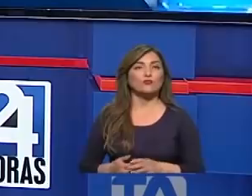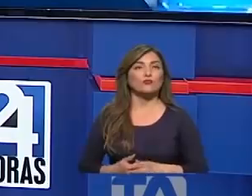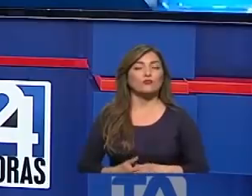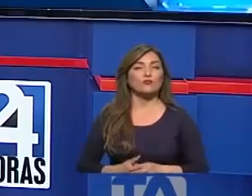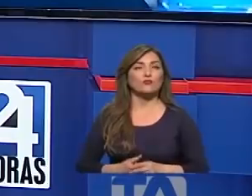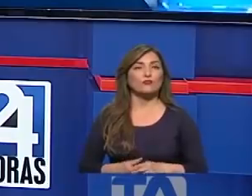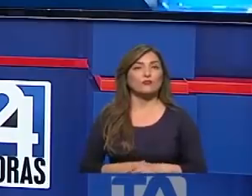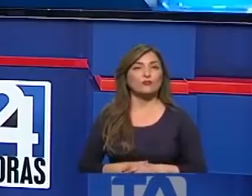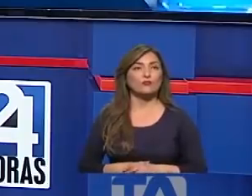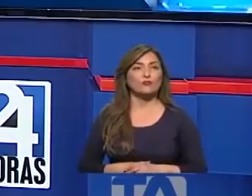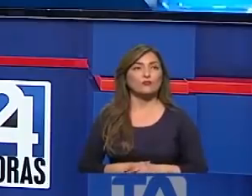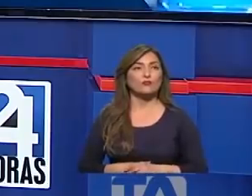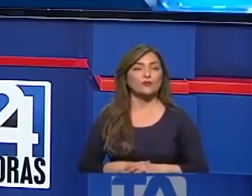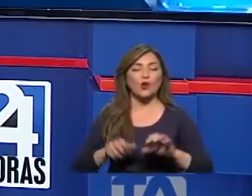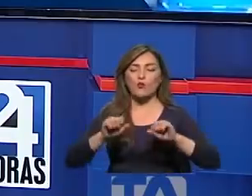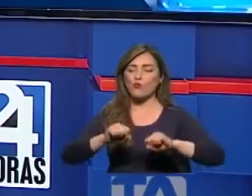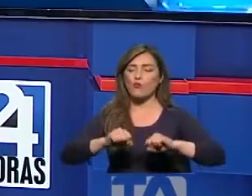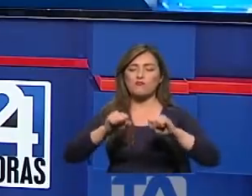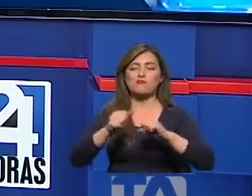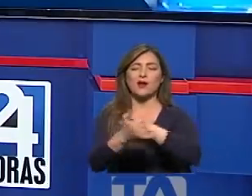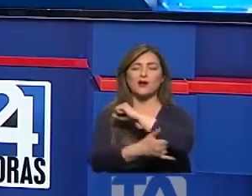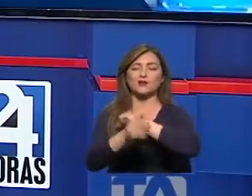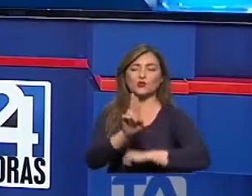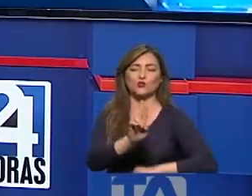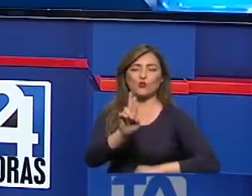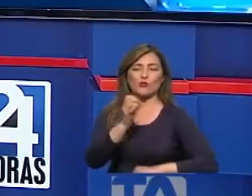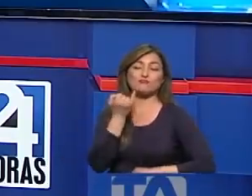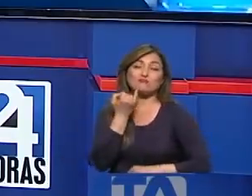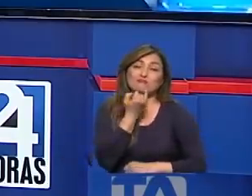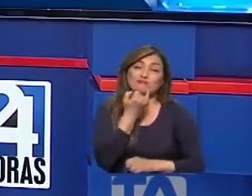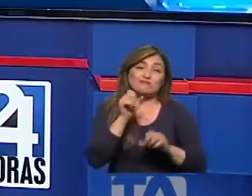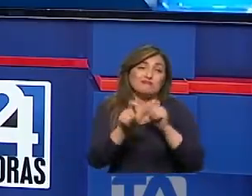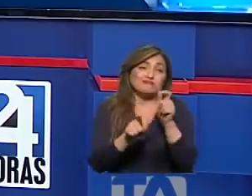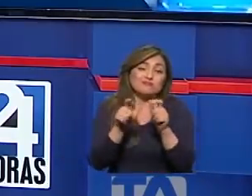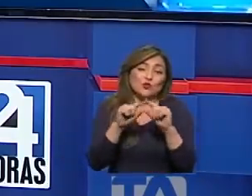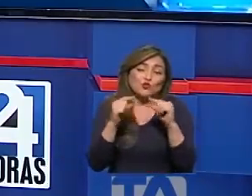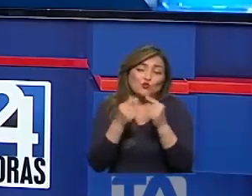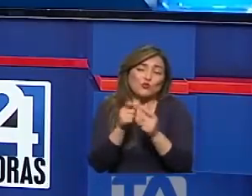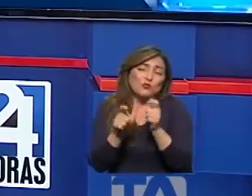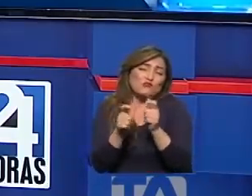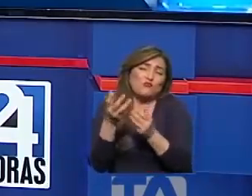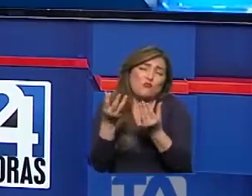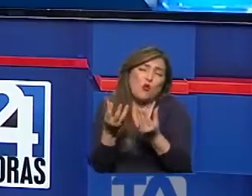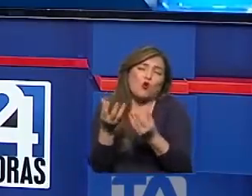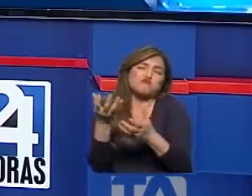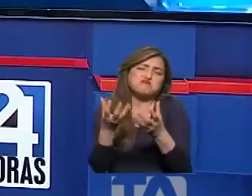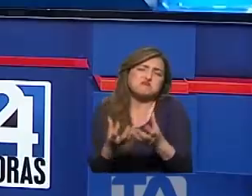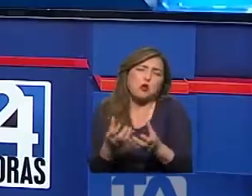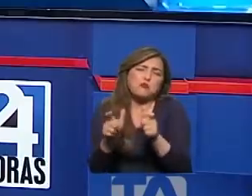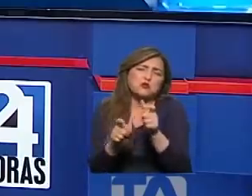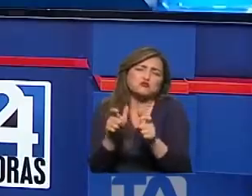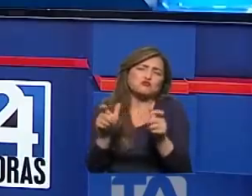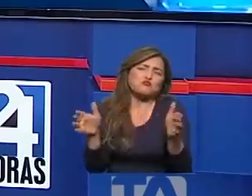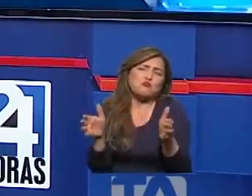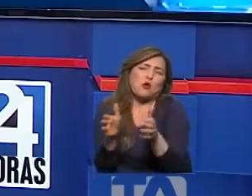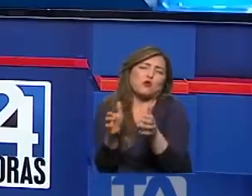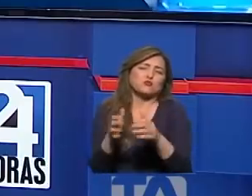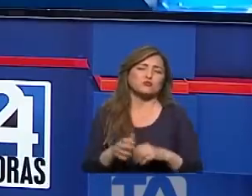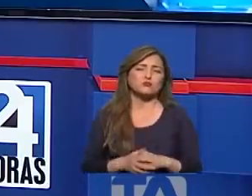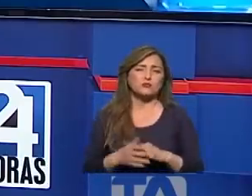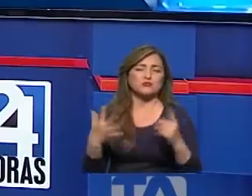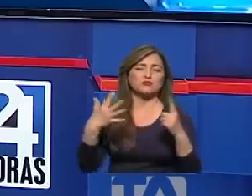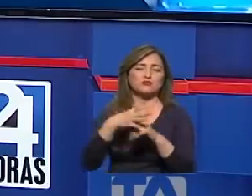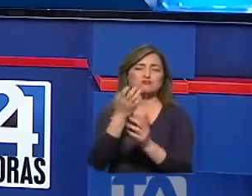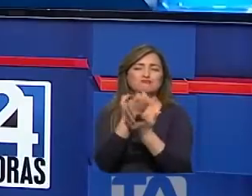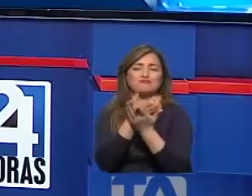de aquí definitivamente se pueden dar el lujo países como Uruguay o Israel, con poblaciones muy pequeñitas, que tienen definitivamente una mejor situación económica y que